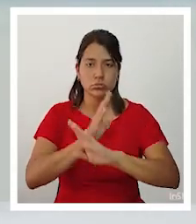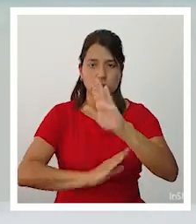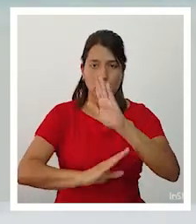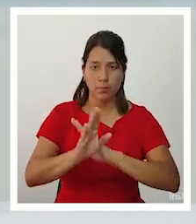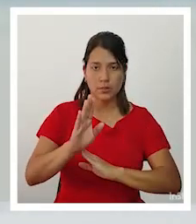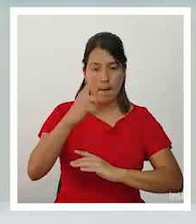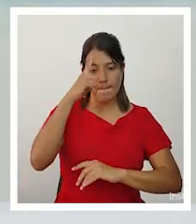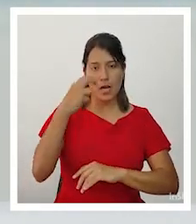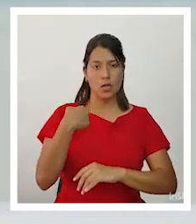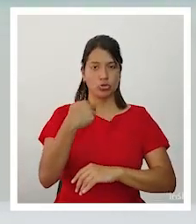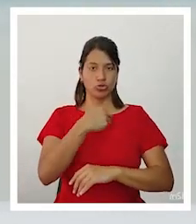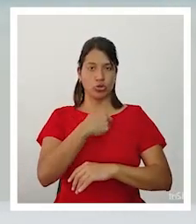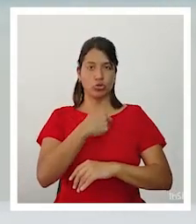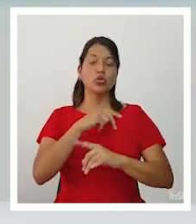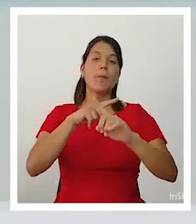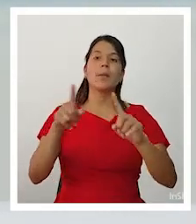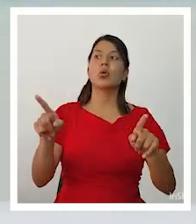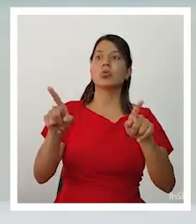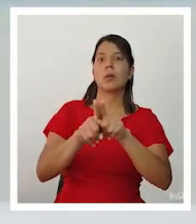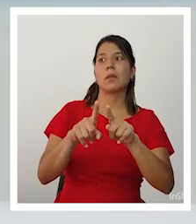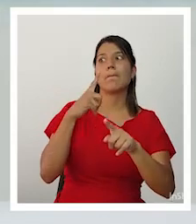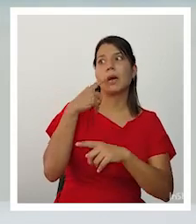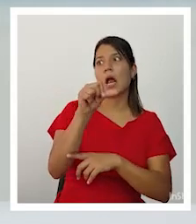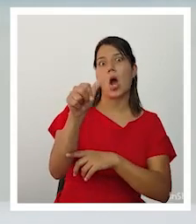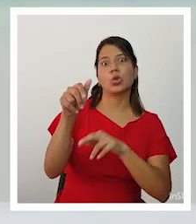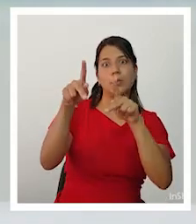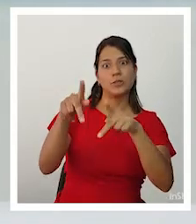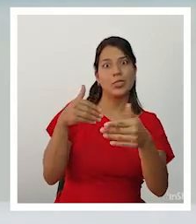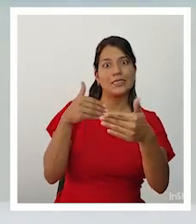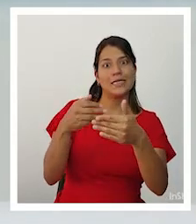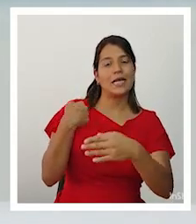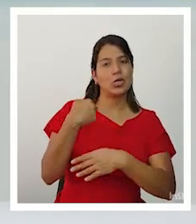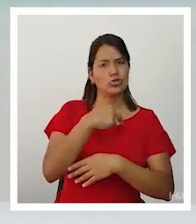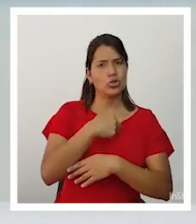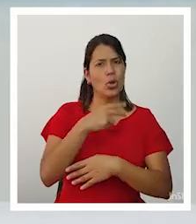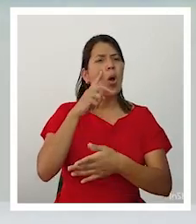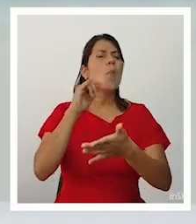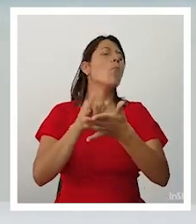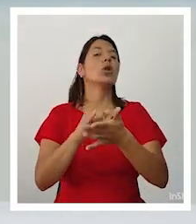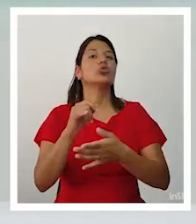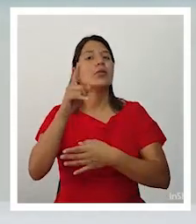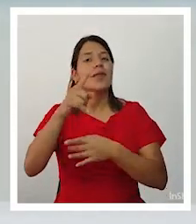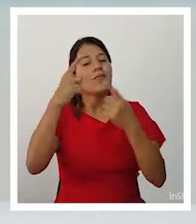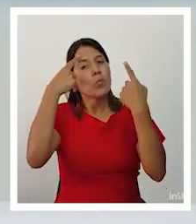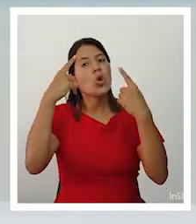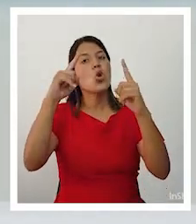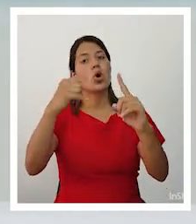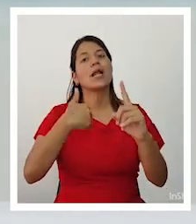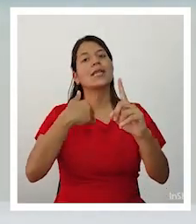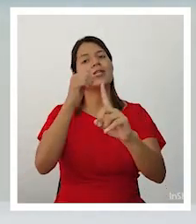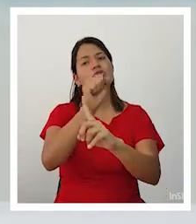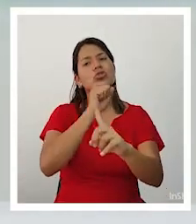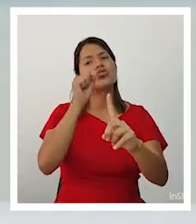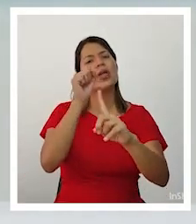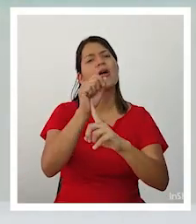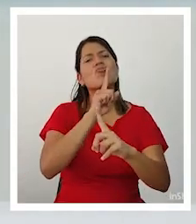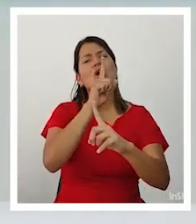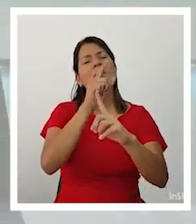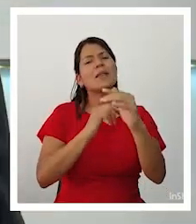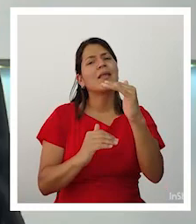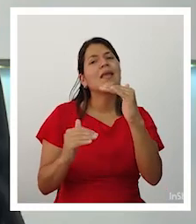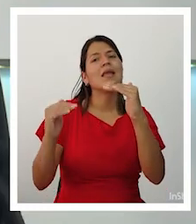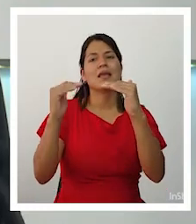nosotros, sino que también a todas las personas que están alrededor nuestro. Por eso es que tenemos que ir construyendo una sociedad que sea realmente equitativa